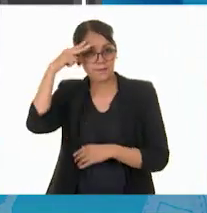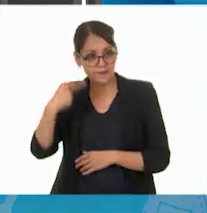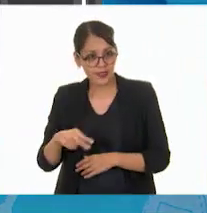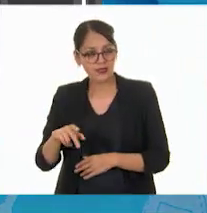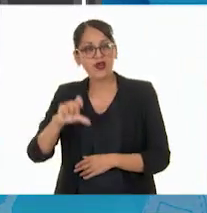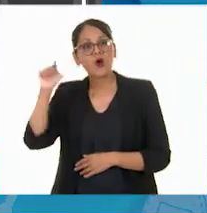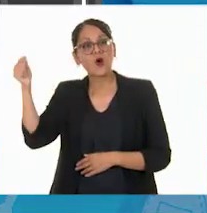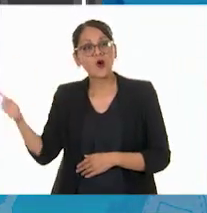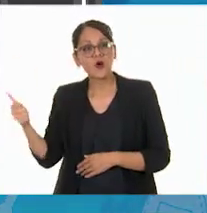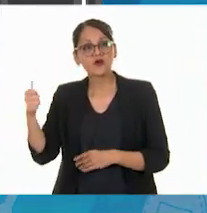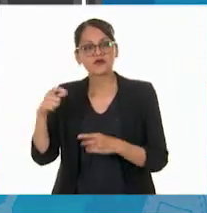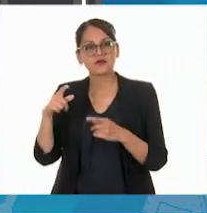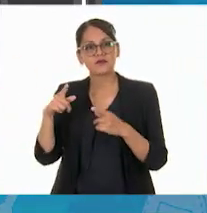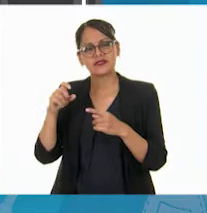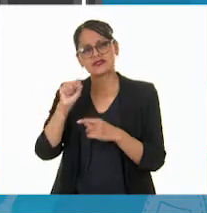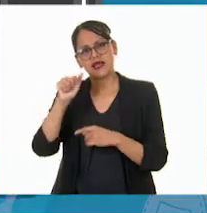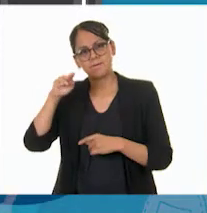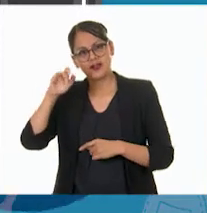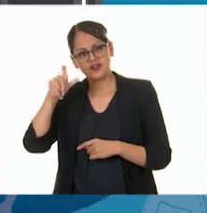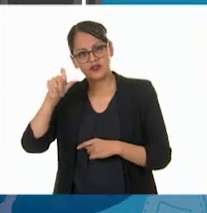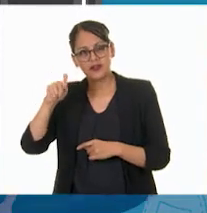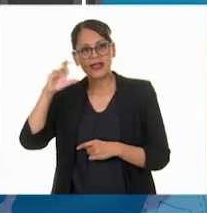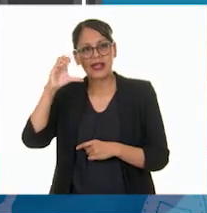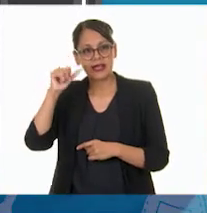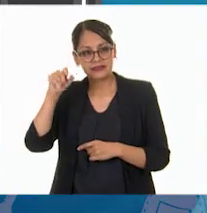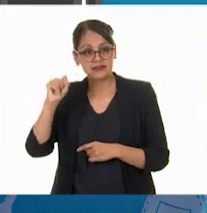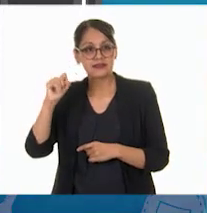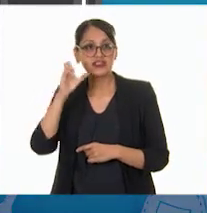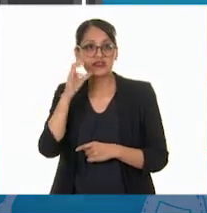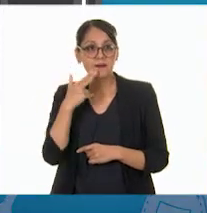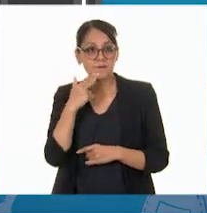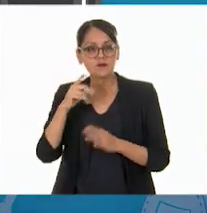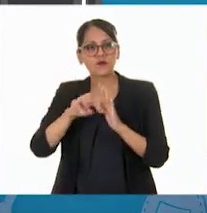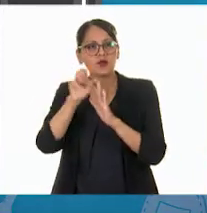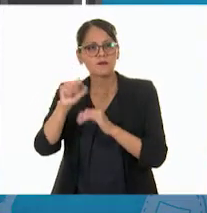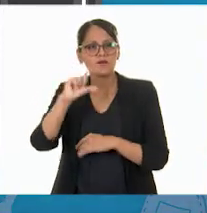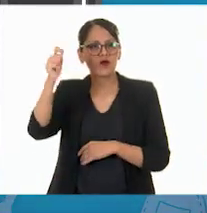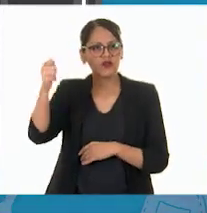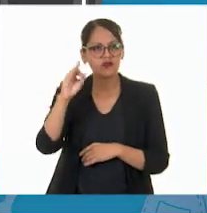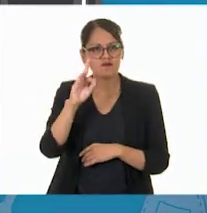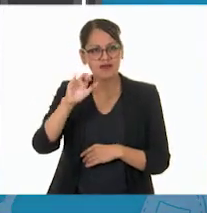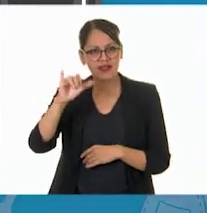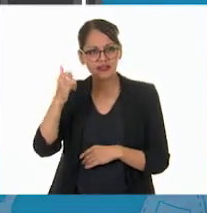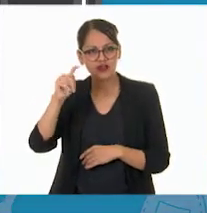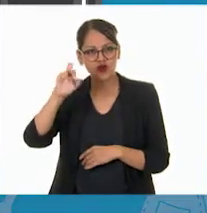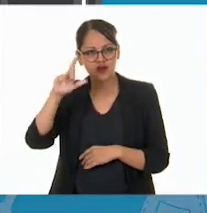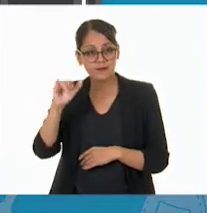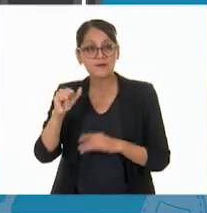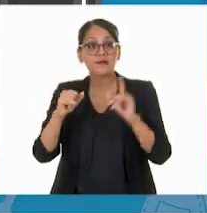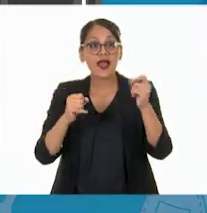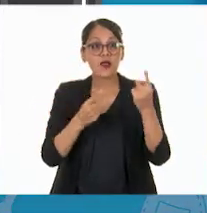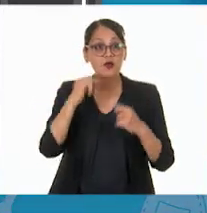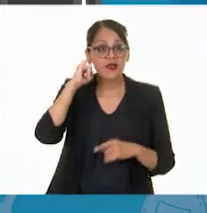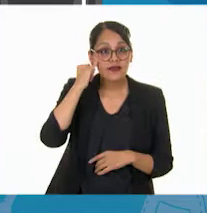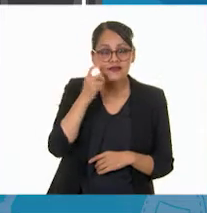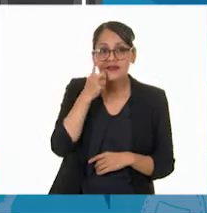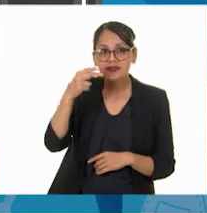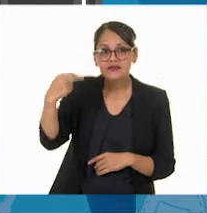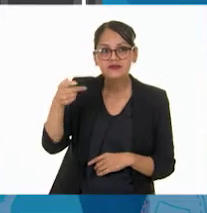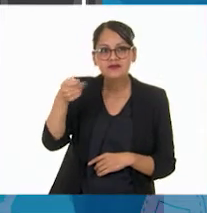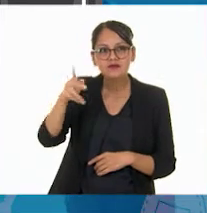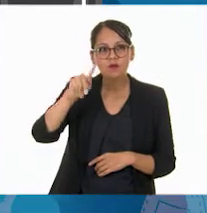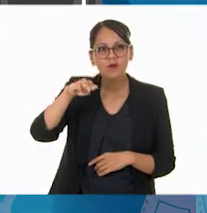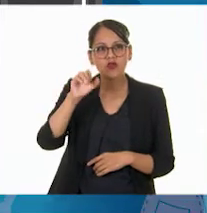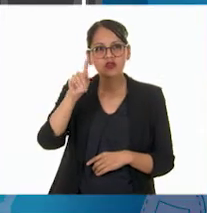Fray Bartolomé de las Casas en Chiapas, y misioneros como Fray Toribio de Benavente, a quien los indios llamaban Motolinía,